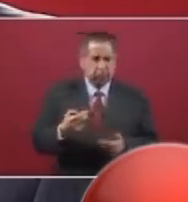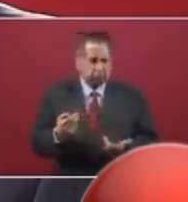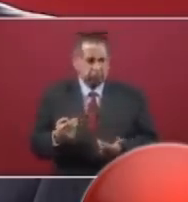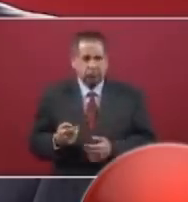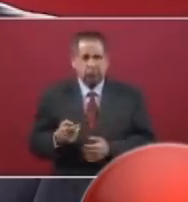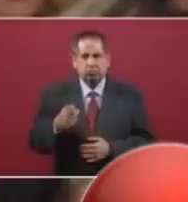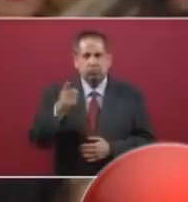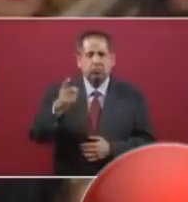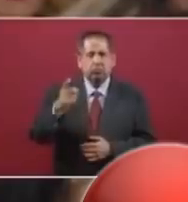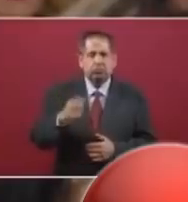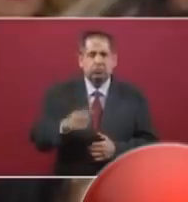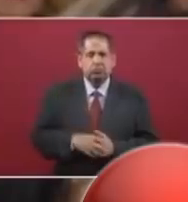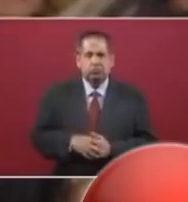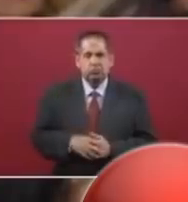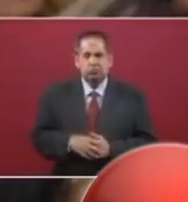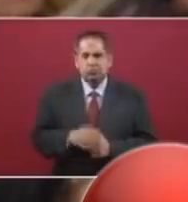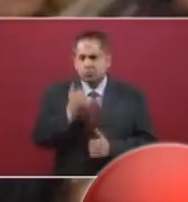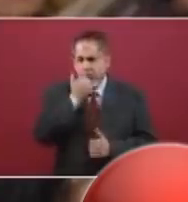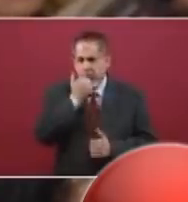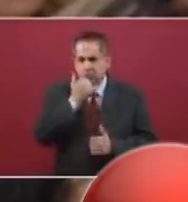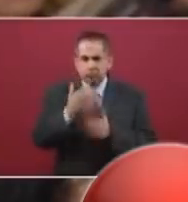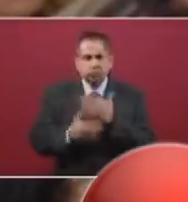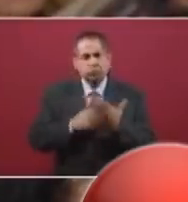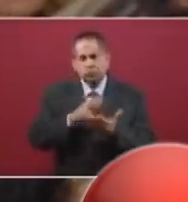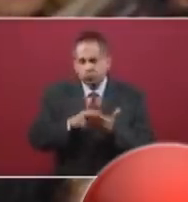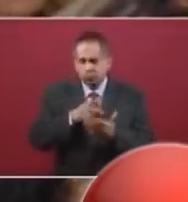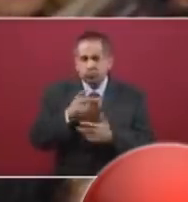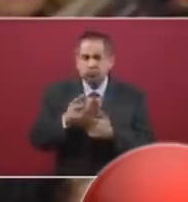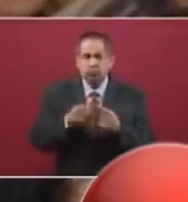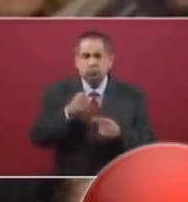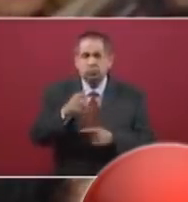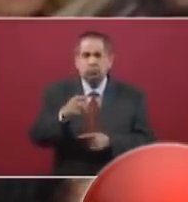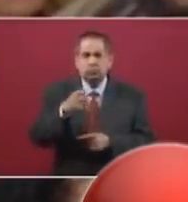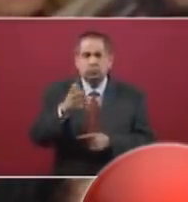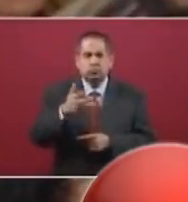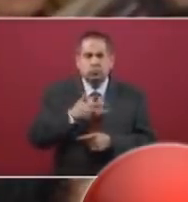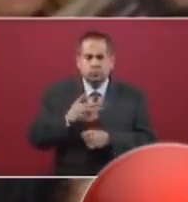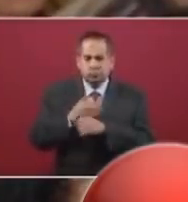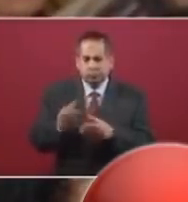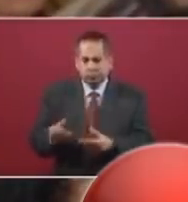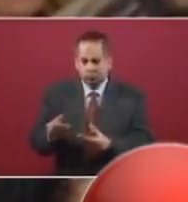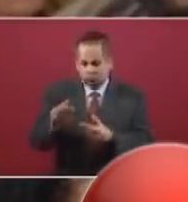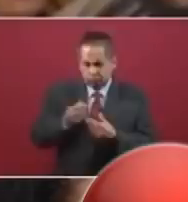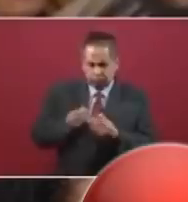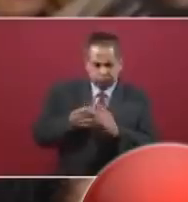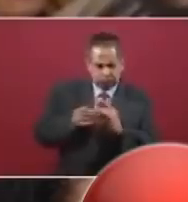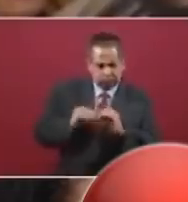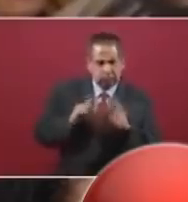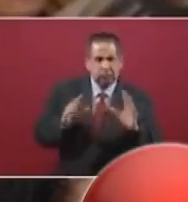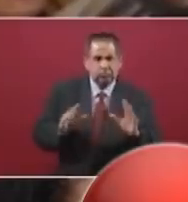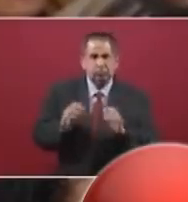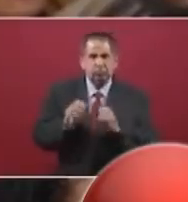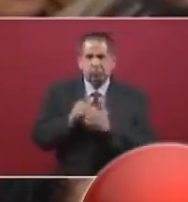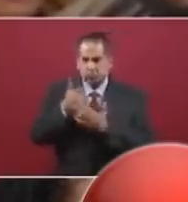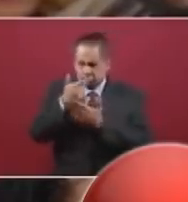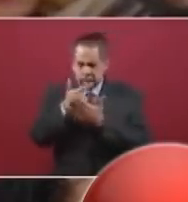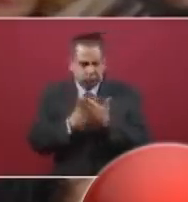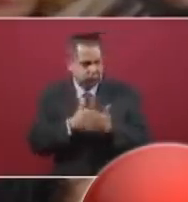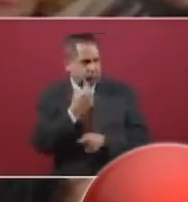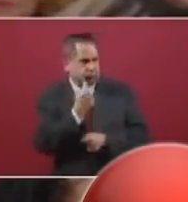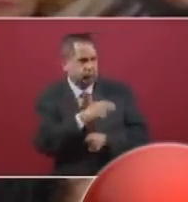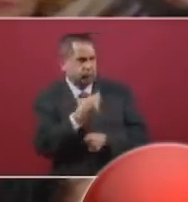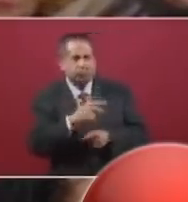usted, perdón que se lo vuelva a insistir, tiene en sus manos también aclarar muchas cosas con la lista de los